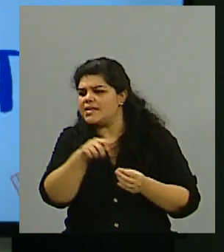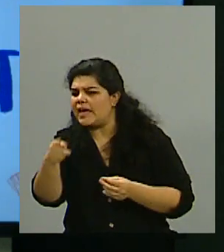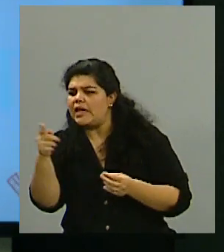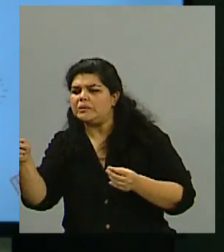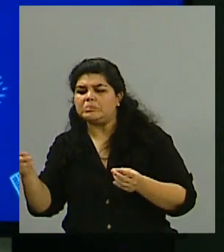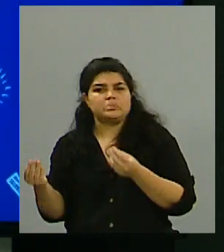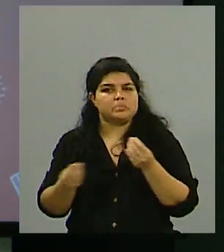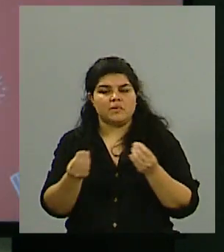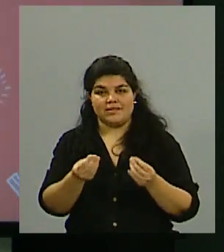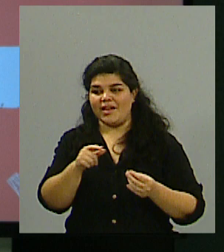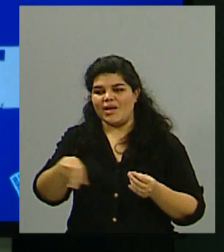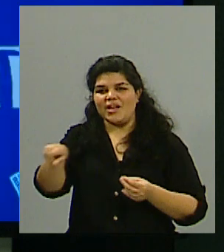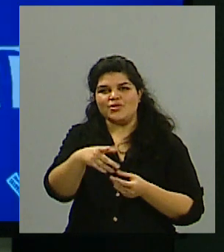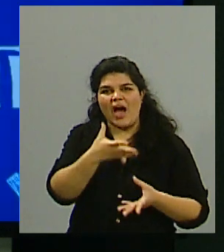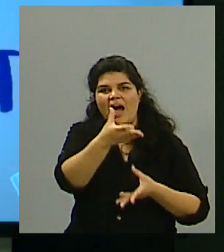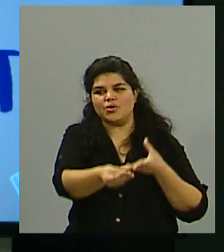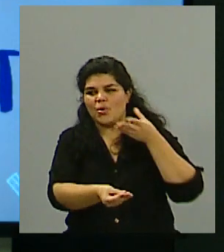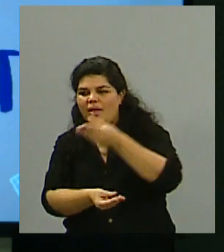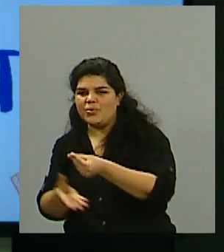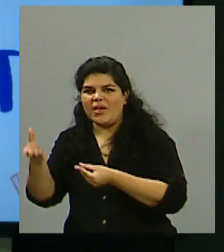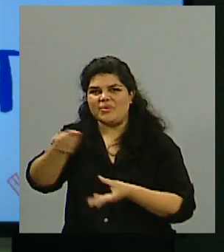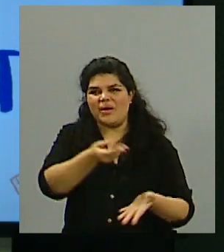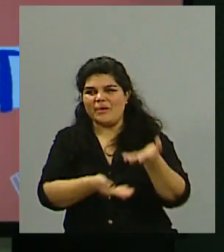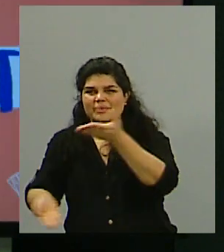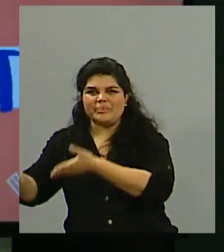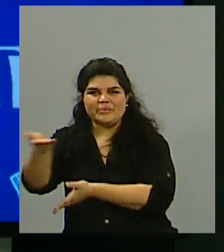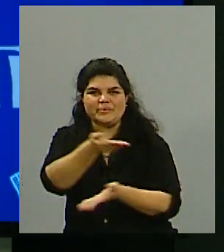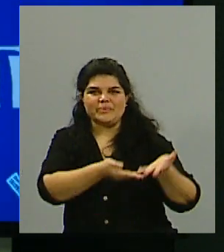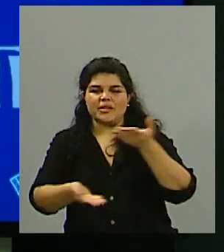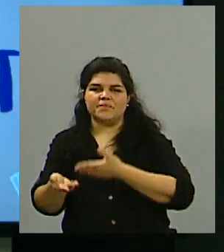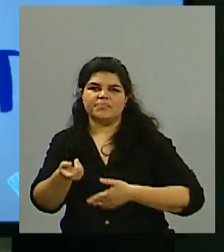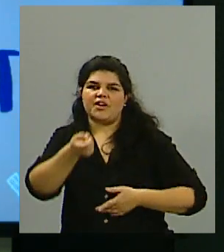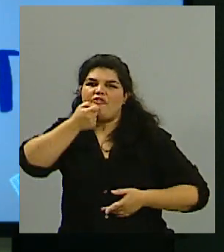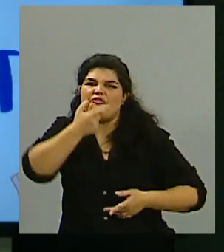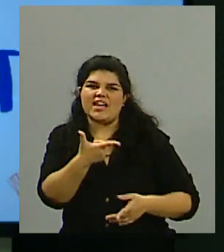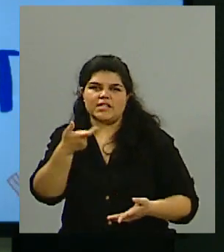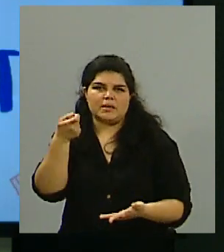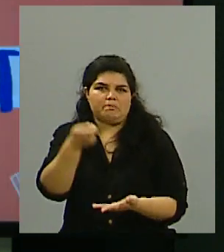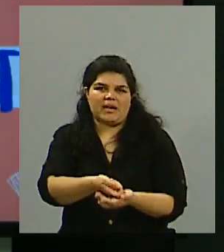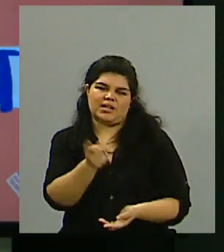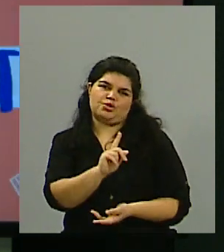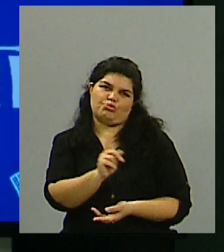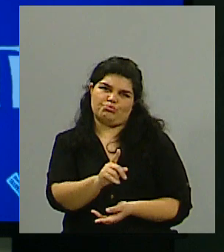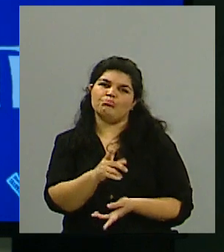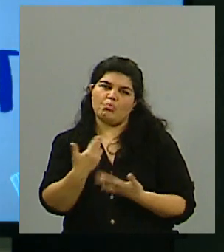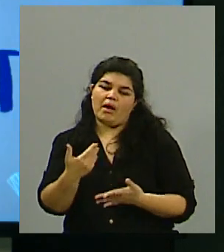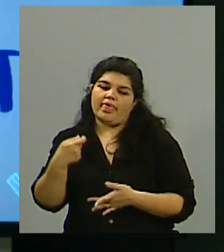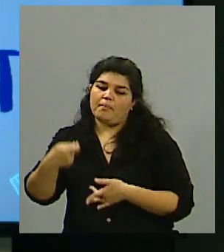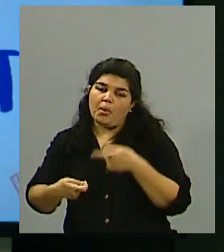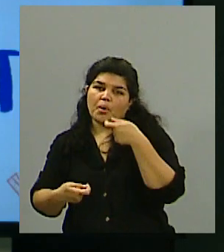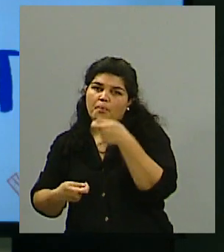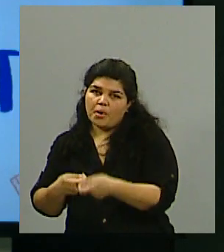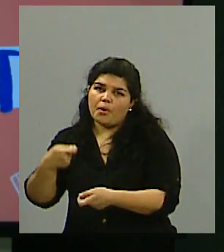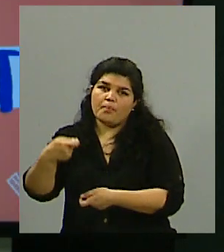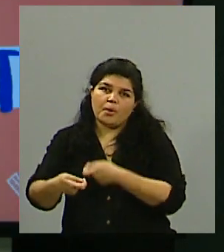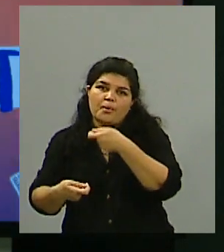muchísimo entre ellos, se hacen publicaciones, colaboran. No es algo súper accesible, pero tampoco es algo imposible, ¿sí? Y la realidad también es que somos como